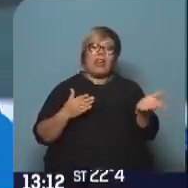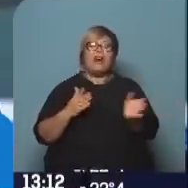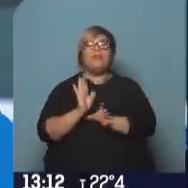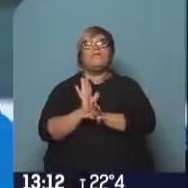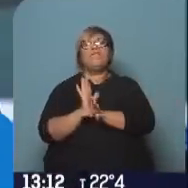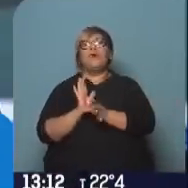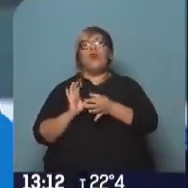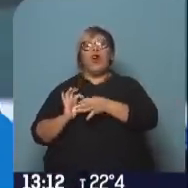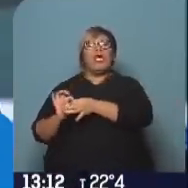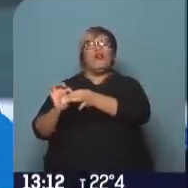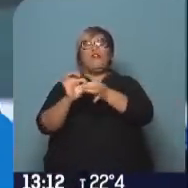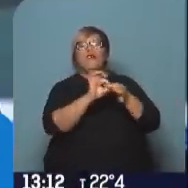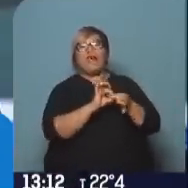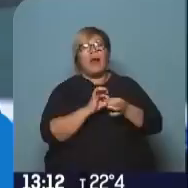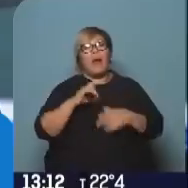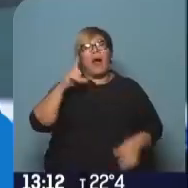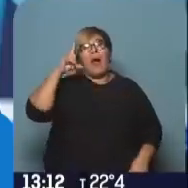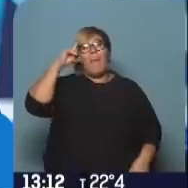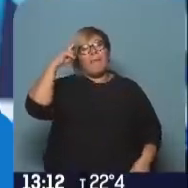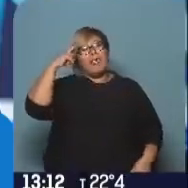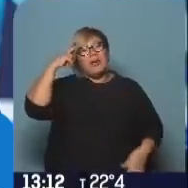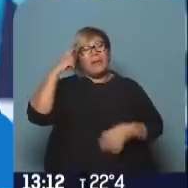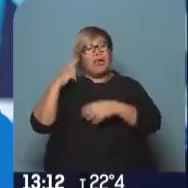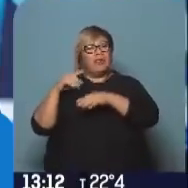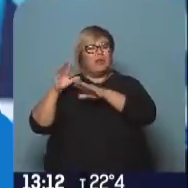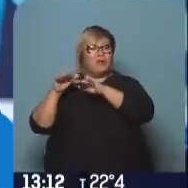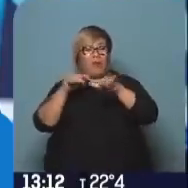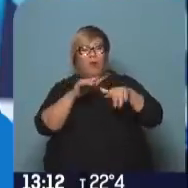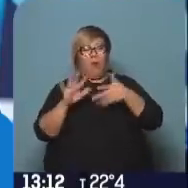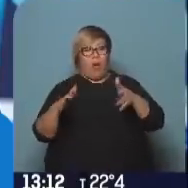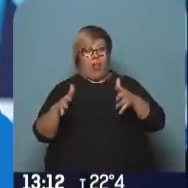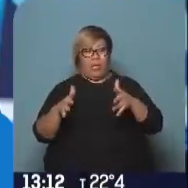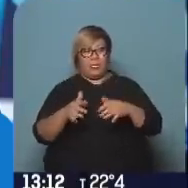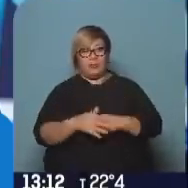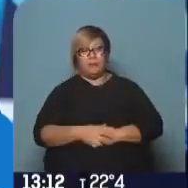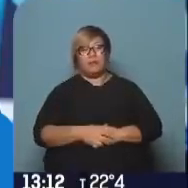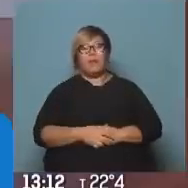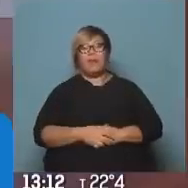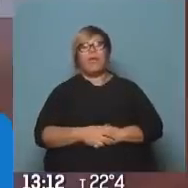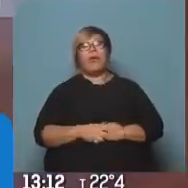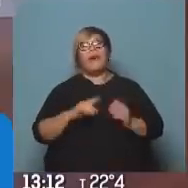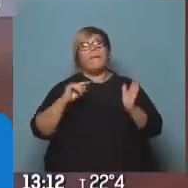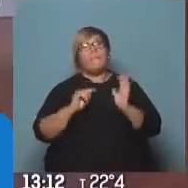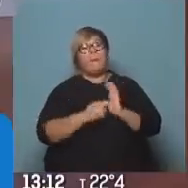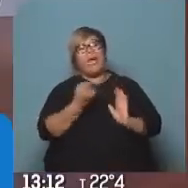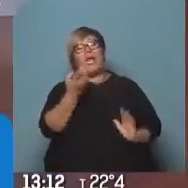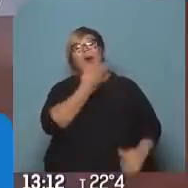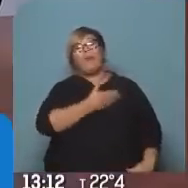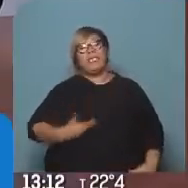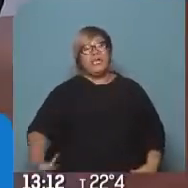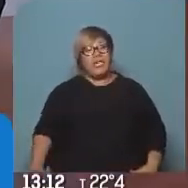ese criterio. Evidentemente lo que hay, a diferencia de lo que dice Piñera, que